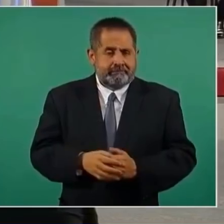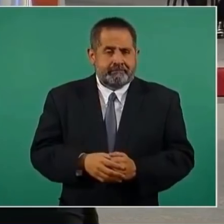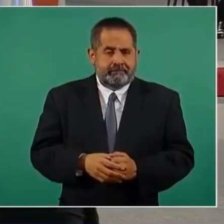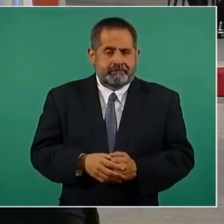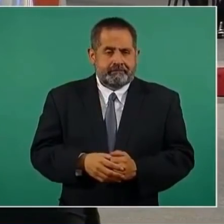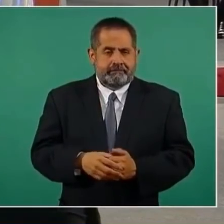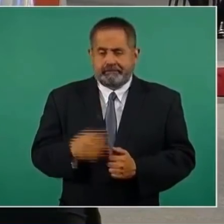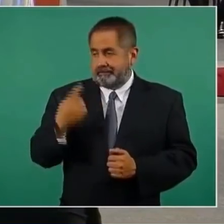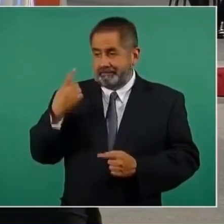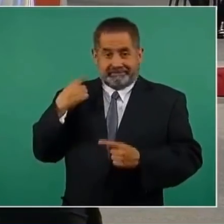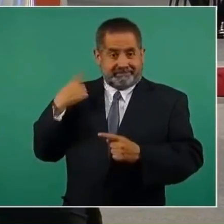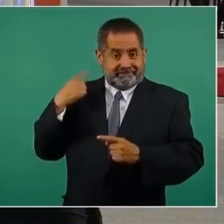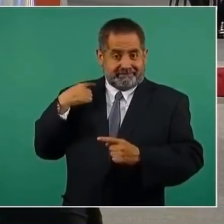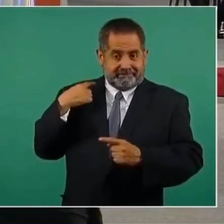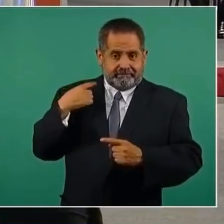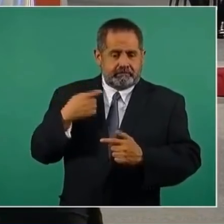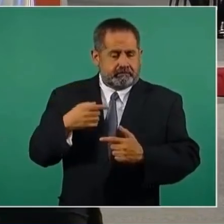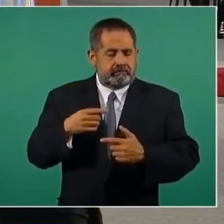en esta legislatura,